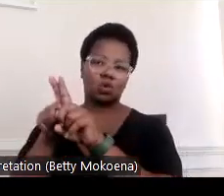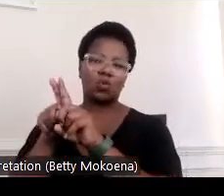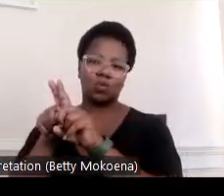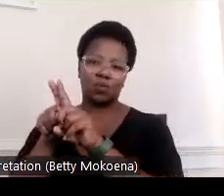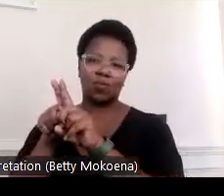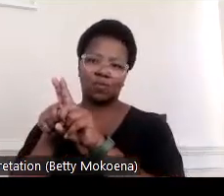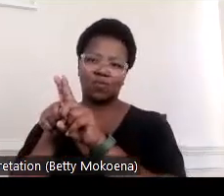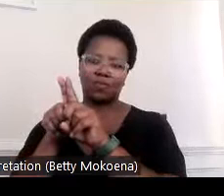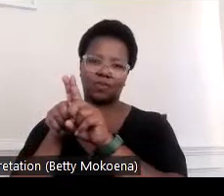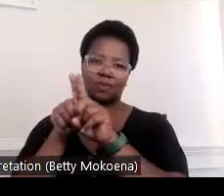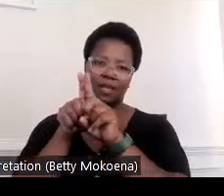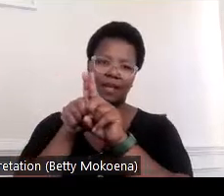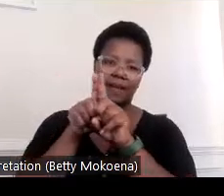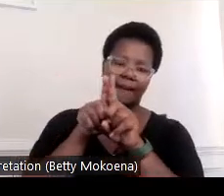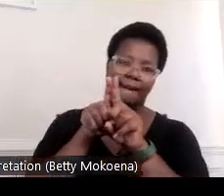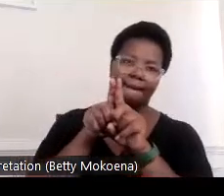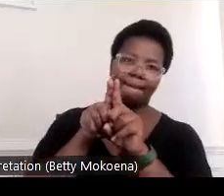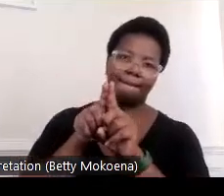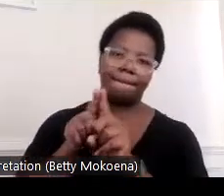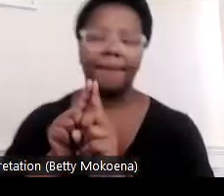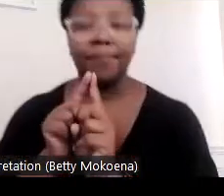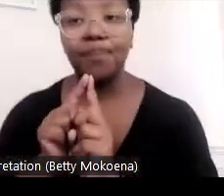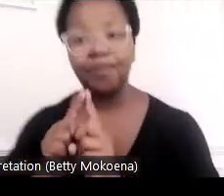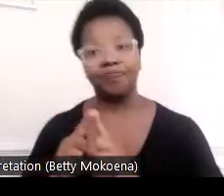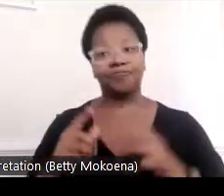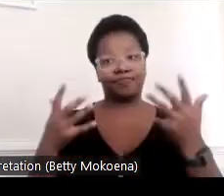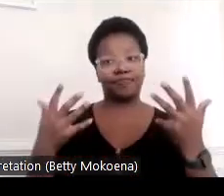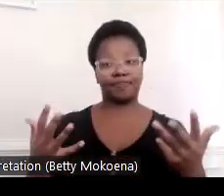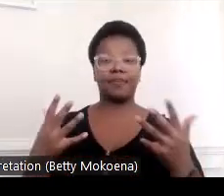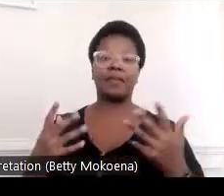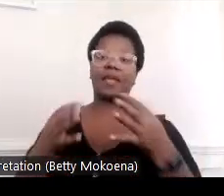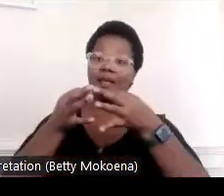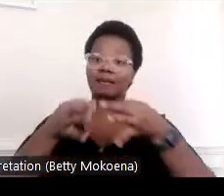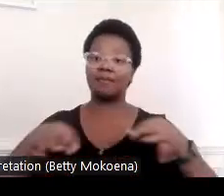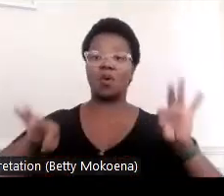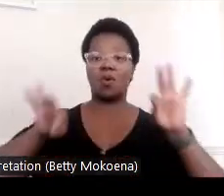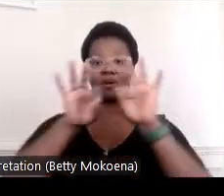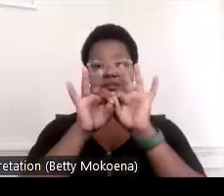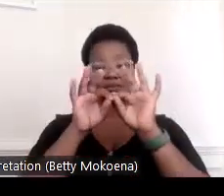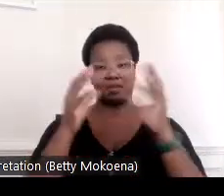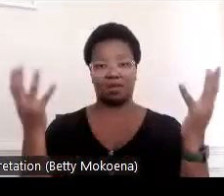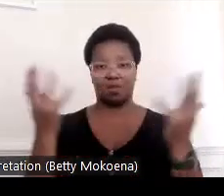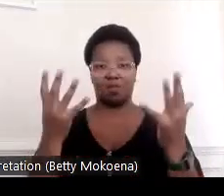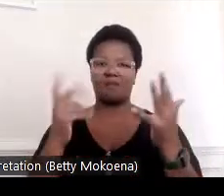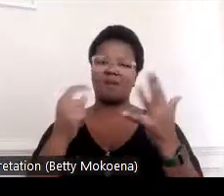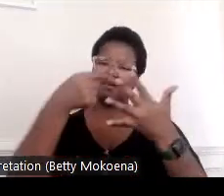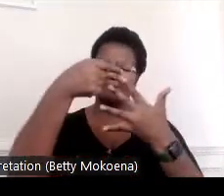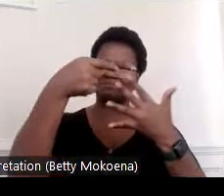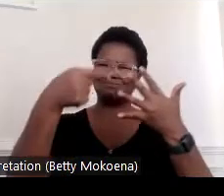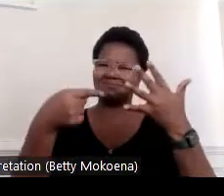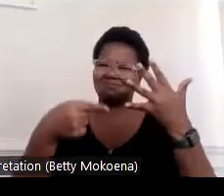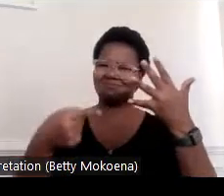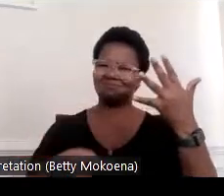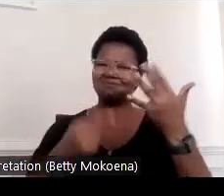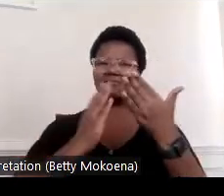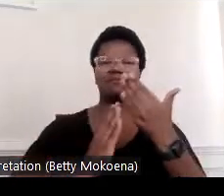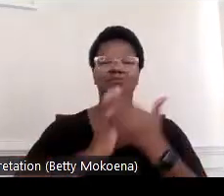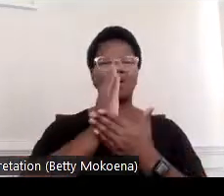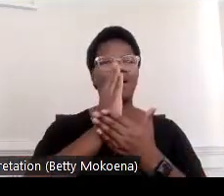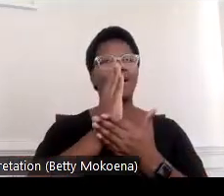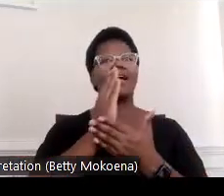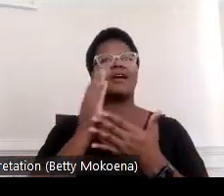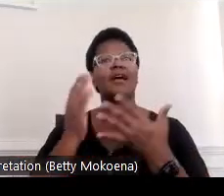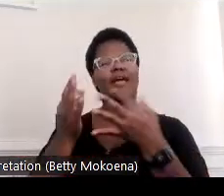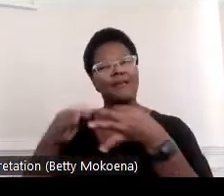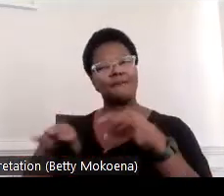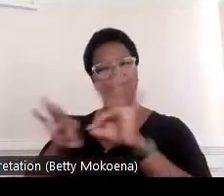recreación no solamente para niñas es para adultos también y lo más importante siento yo lo principal de todo esto es básicamente